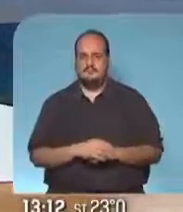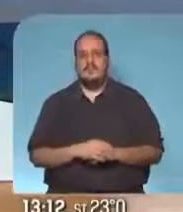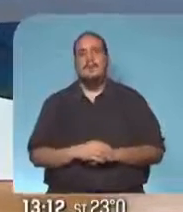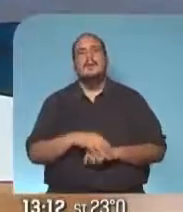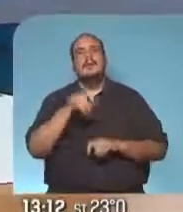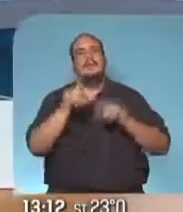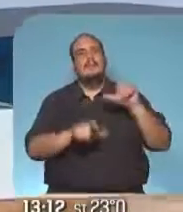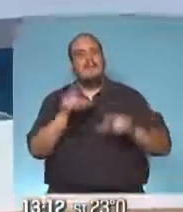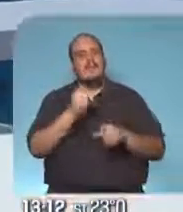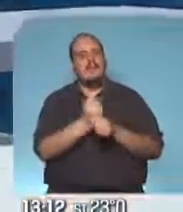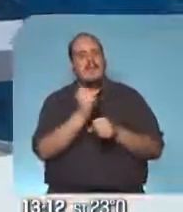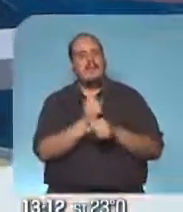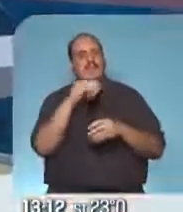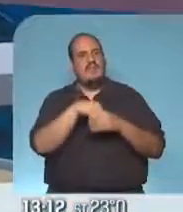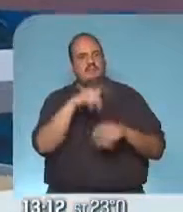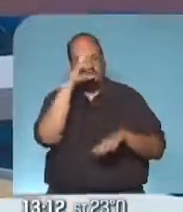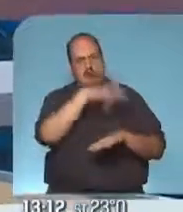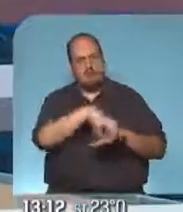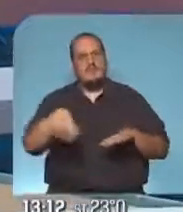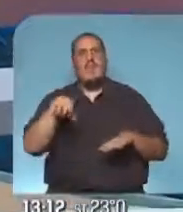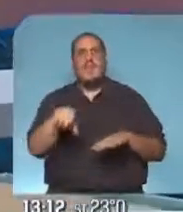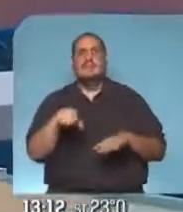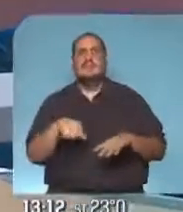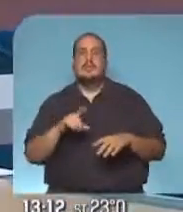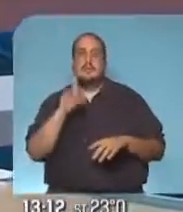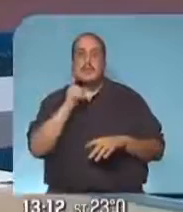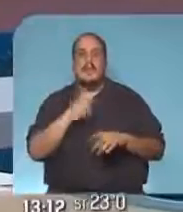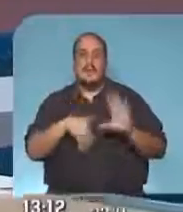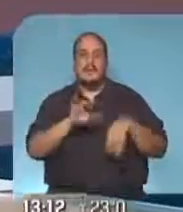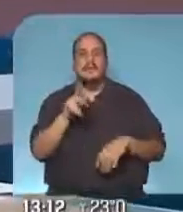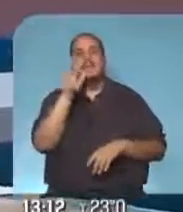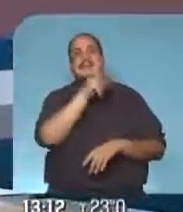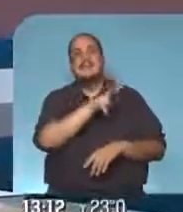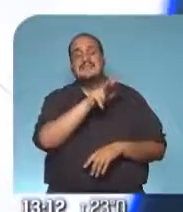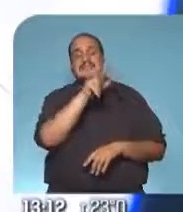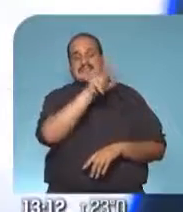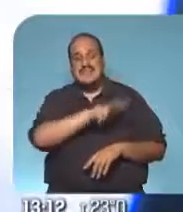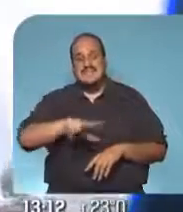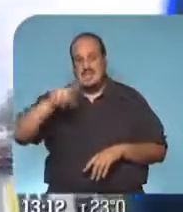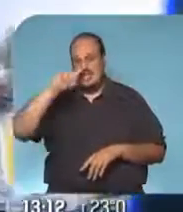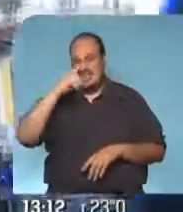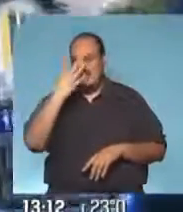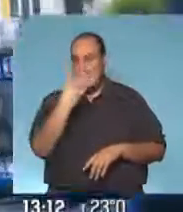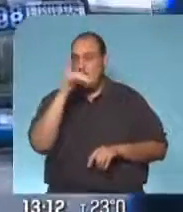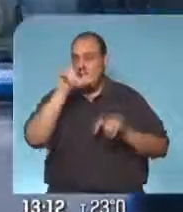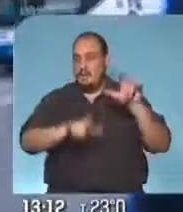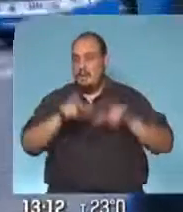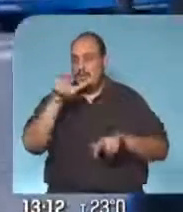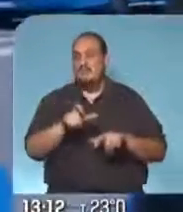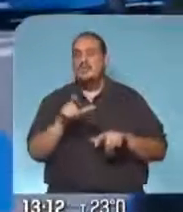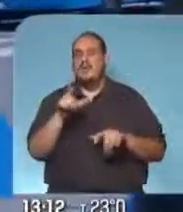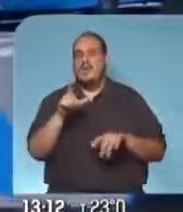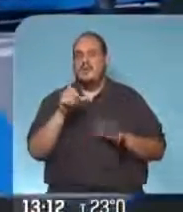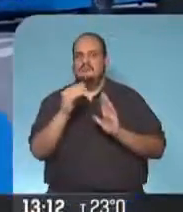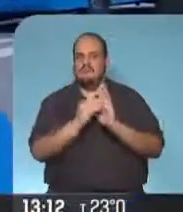Y el personal de salud es el que está en la primera línea de contagio. Hasta el momento son 374 trabajadores de la salud los que integran